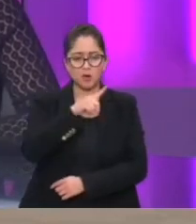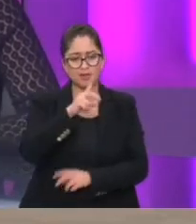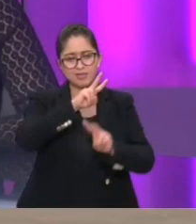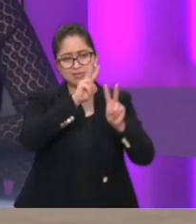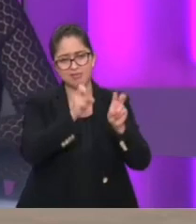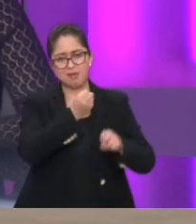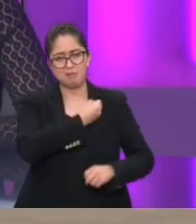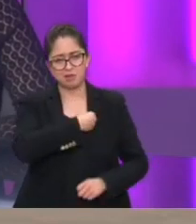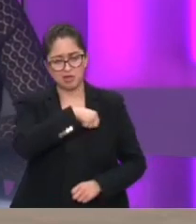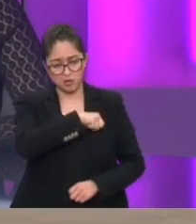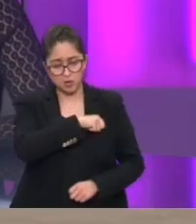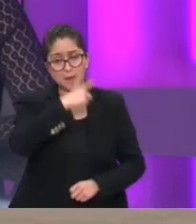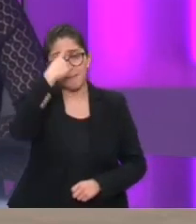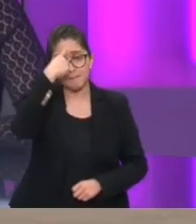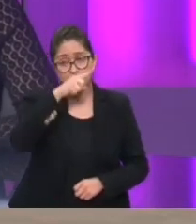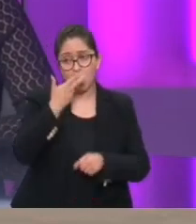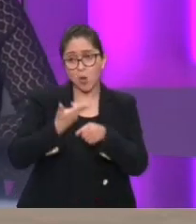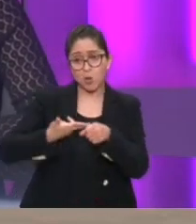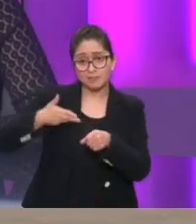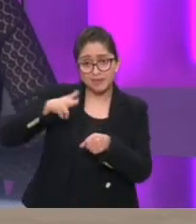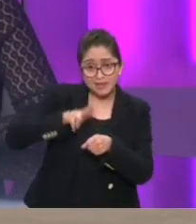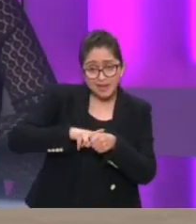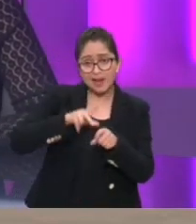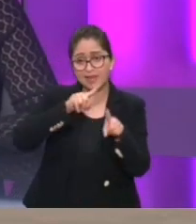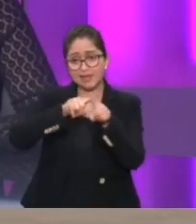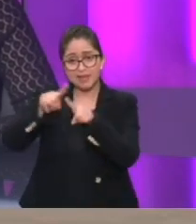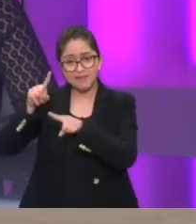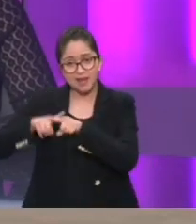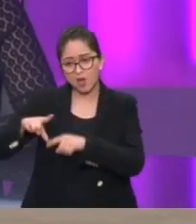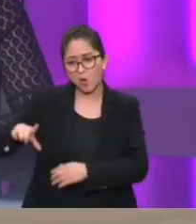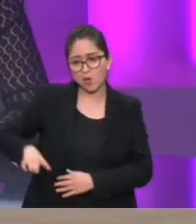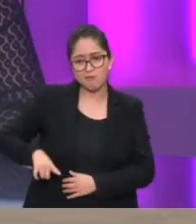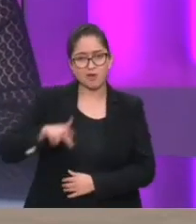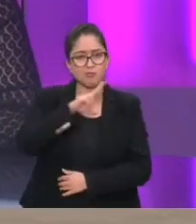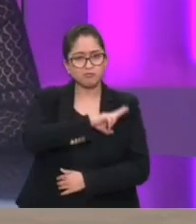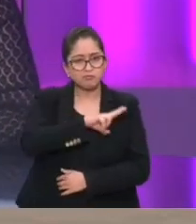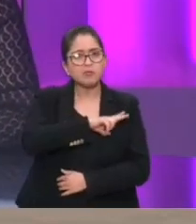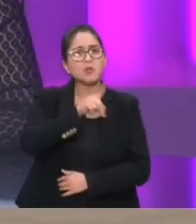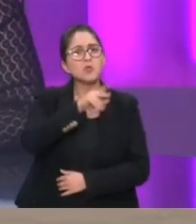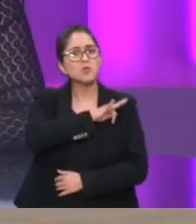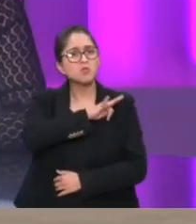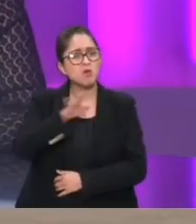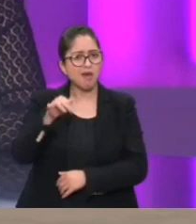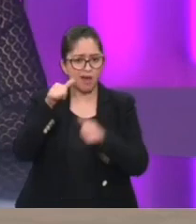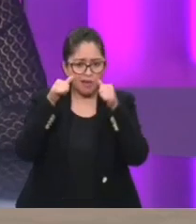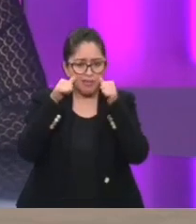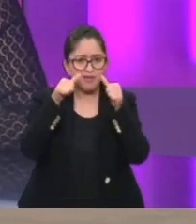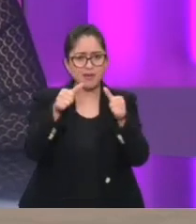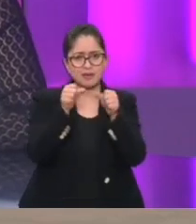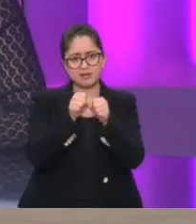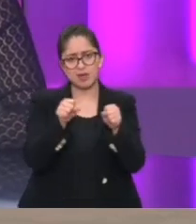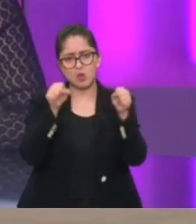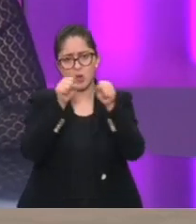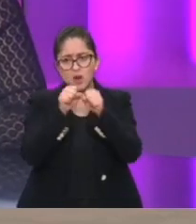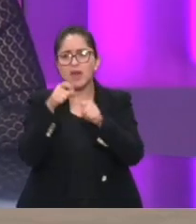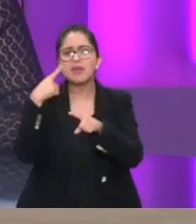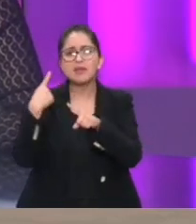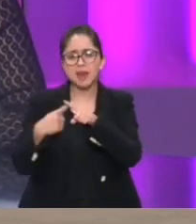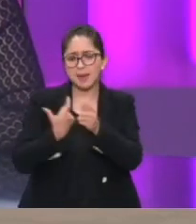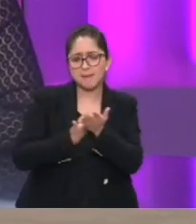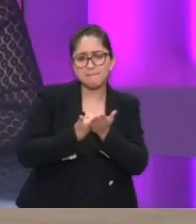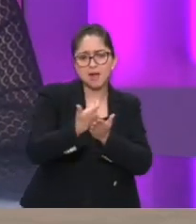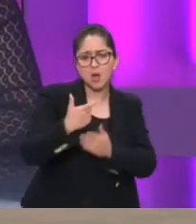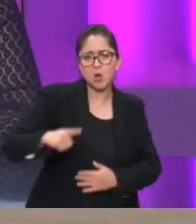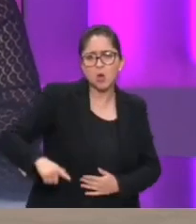cambio, que los hospitales y clínicas privadas con la debida supervisión puedan prestar servicios de seguridad social pagados por el Estado. ¿Por qué